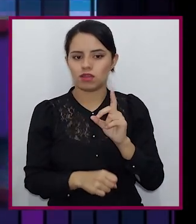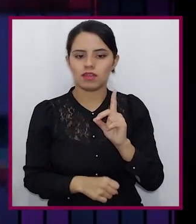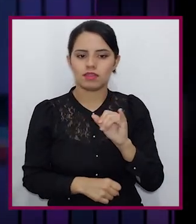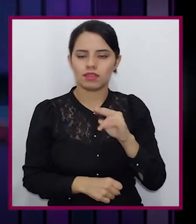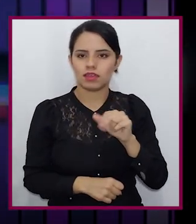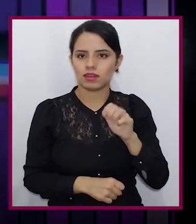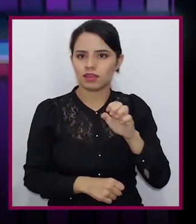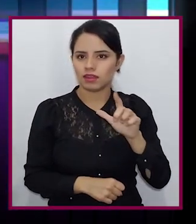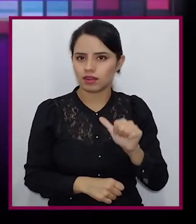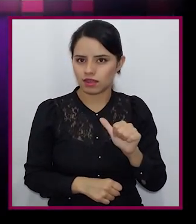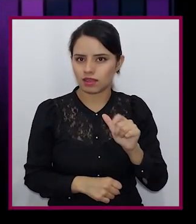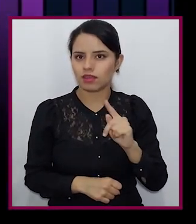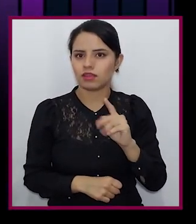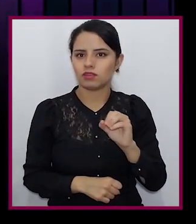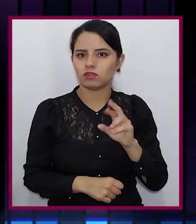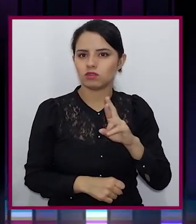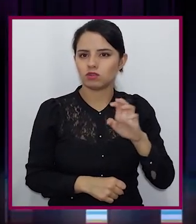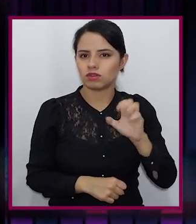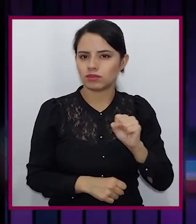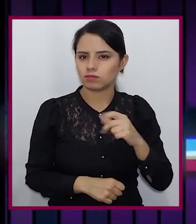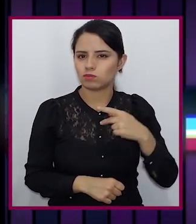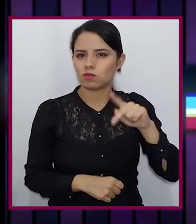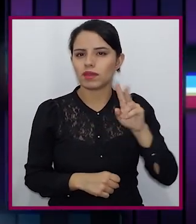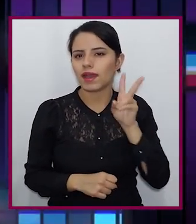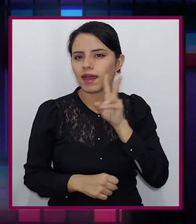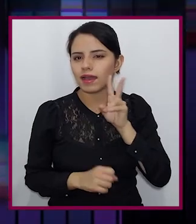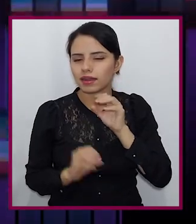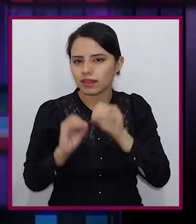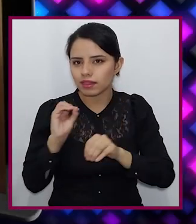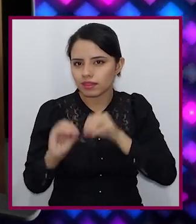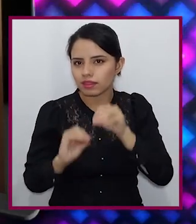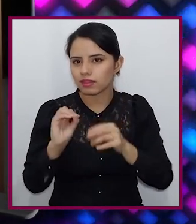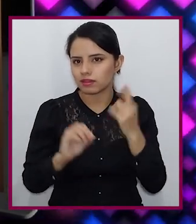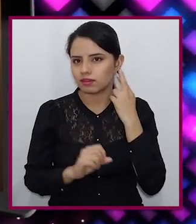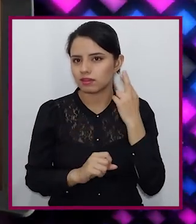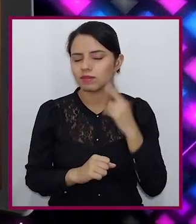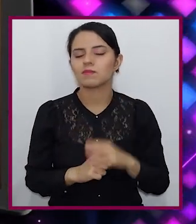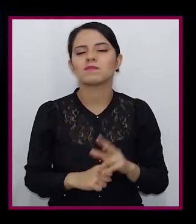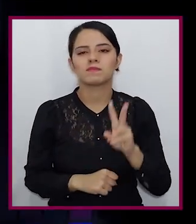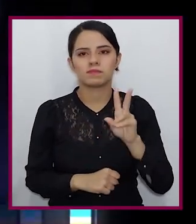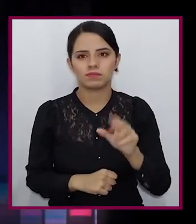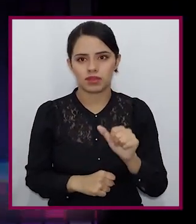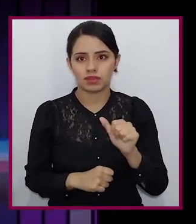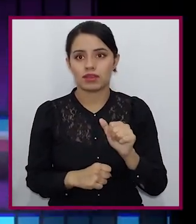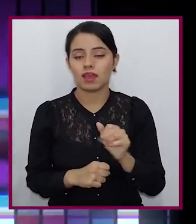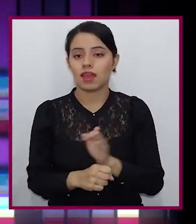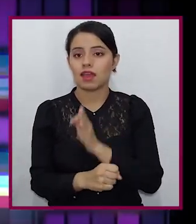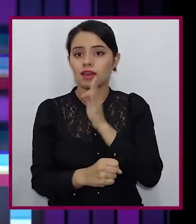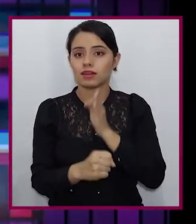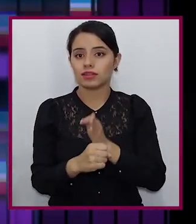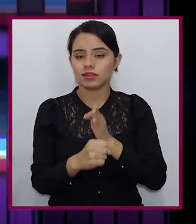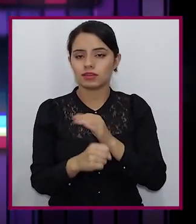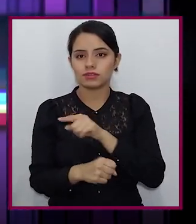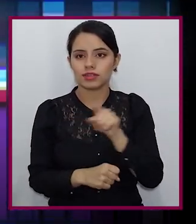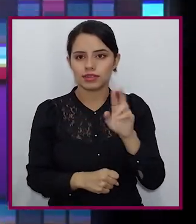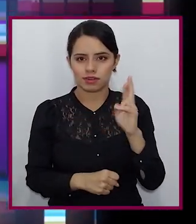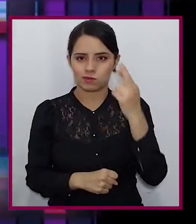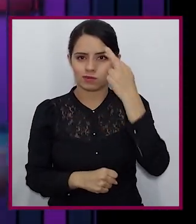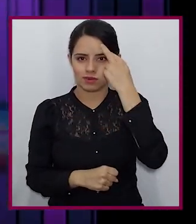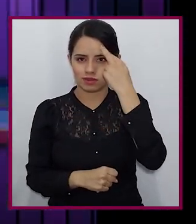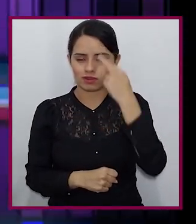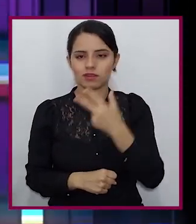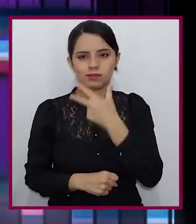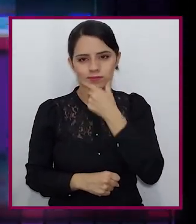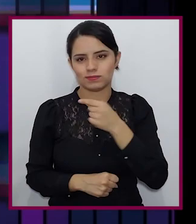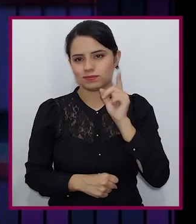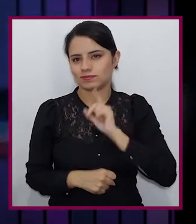Torres pronto para que nos platique sobre sus experimentos sonoros. Puestísimo que sí. Por lo pronto, recordemos a los y